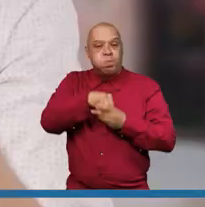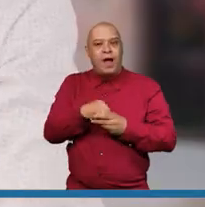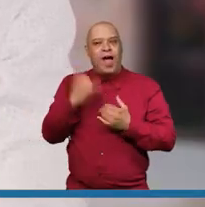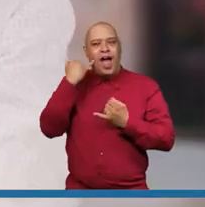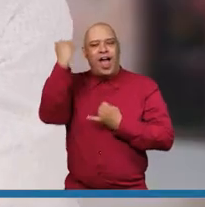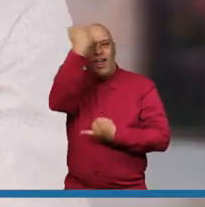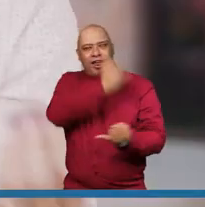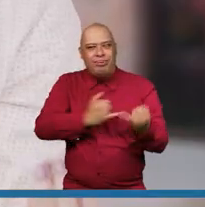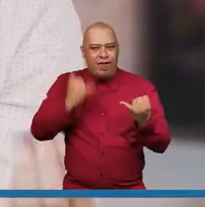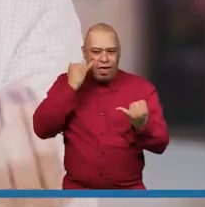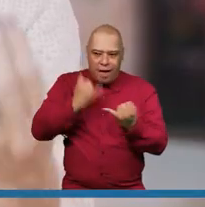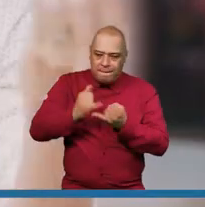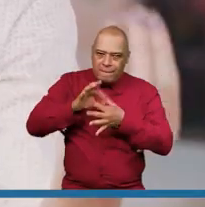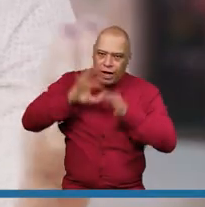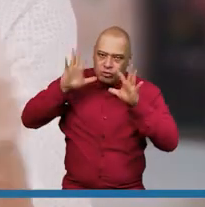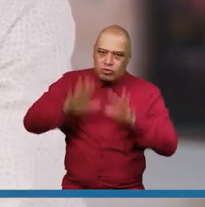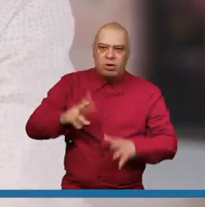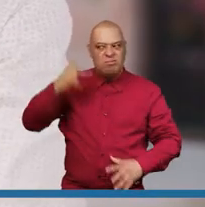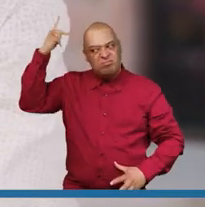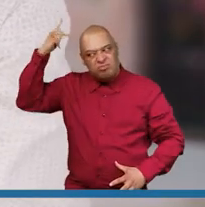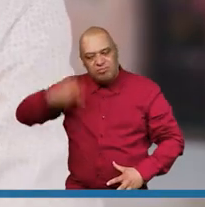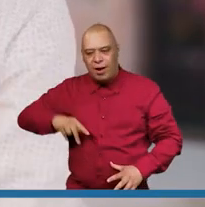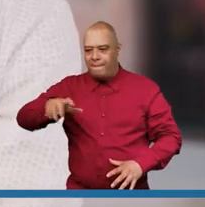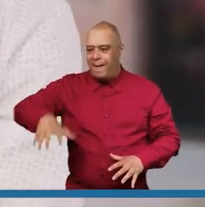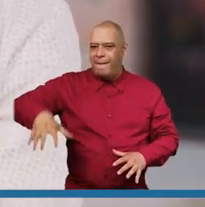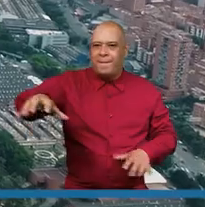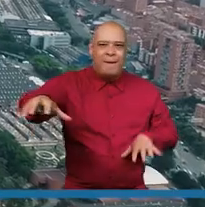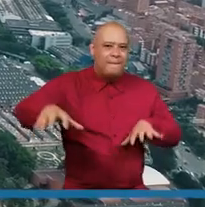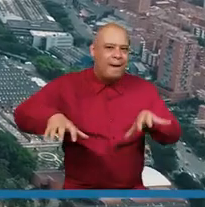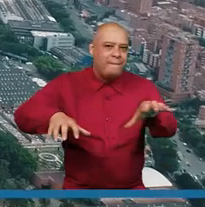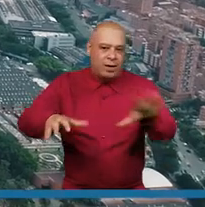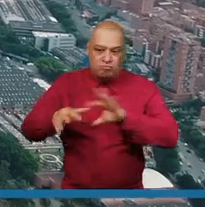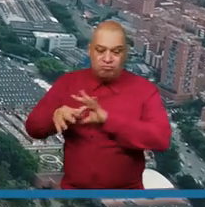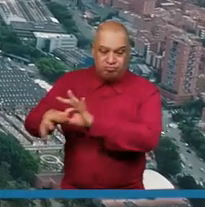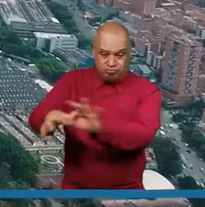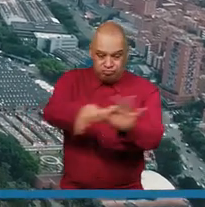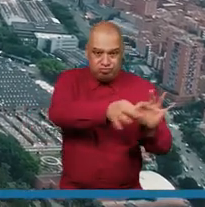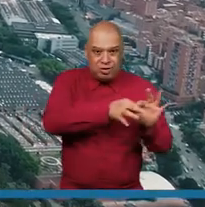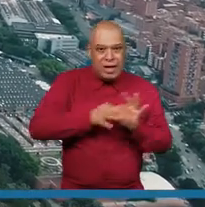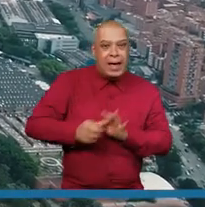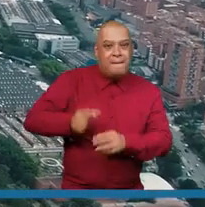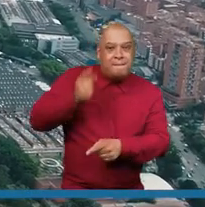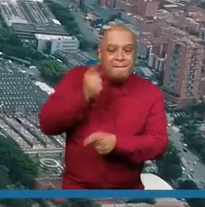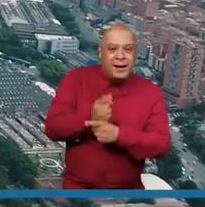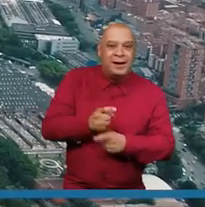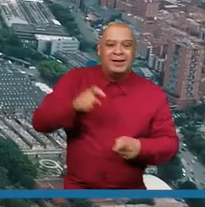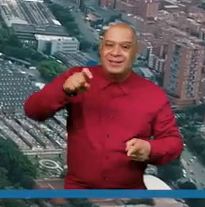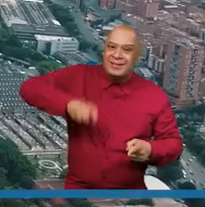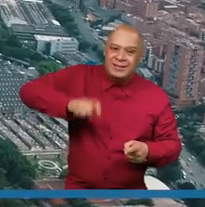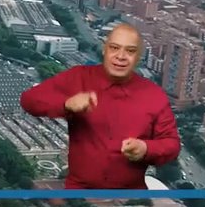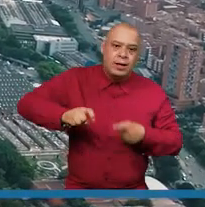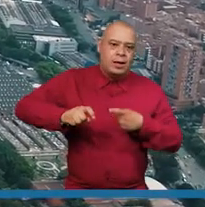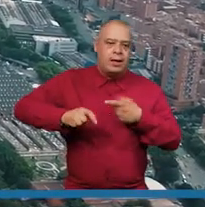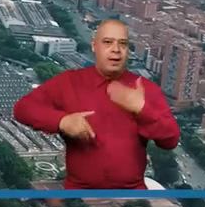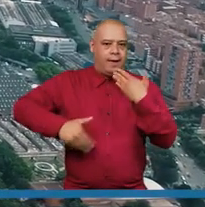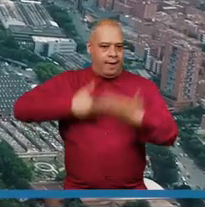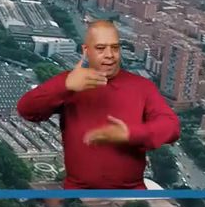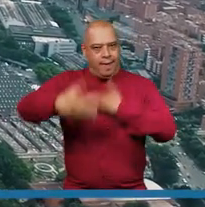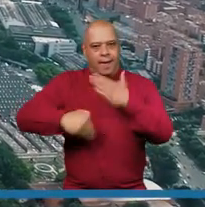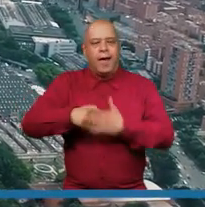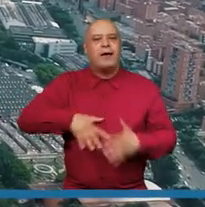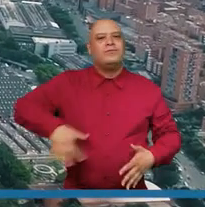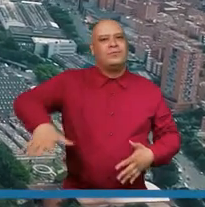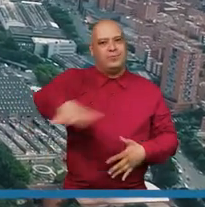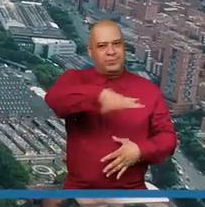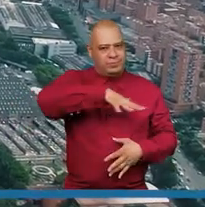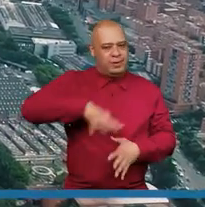cual se combinan las identidades y las historias de cada uno de esos municipios. Implica que nos juntamos, que ya se empiezan a juntar las necesidades de